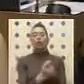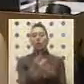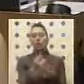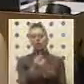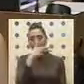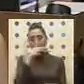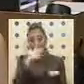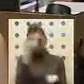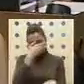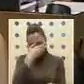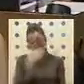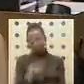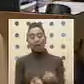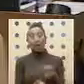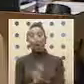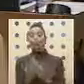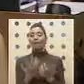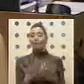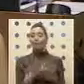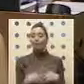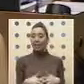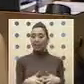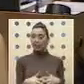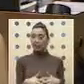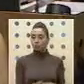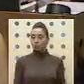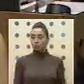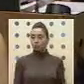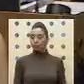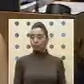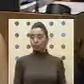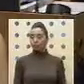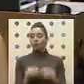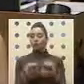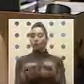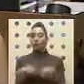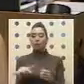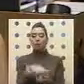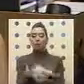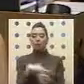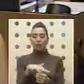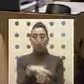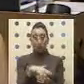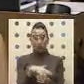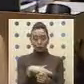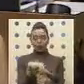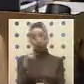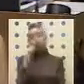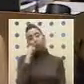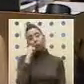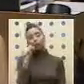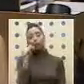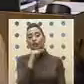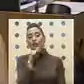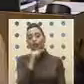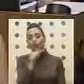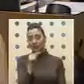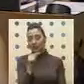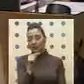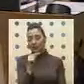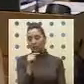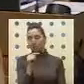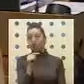Con el nuevo mecanismo, en cambio, la misma situación habría significado que